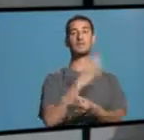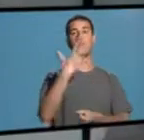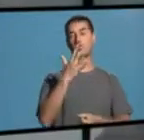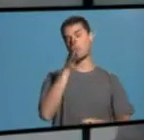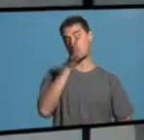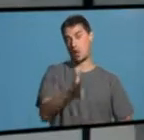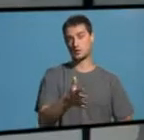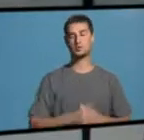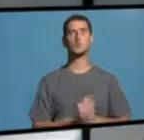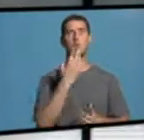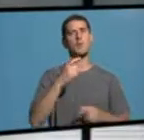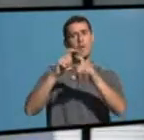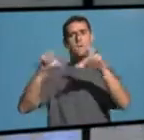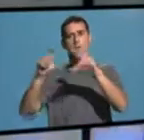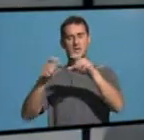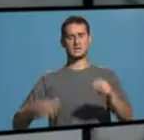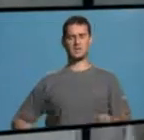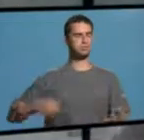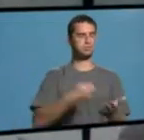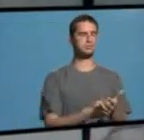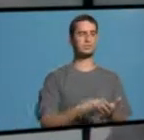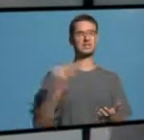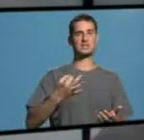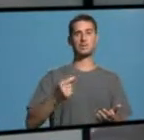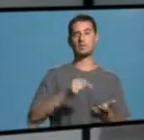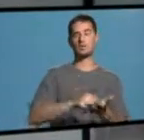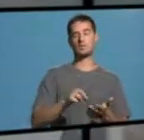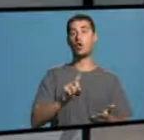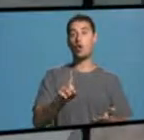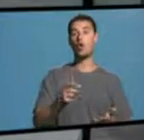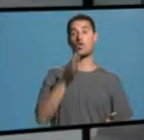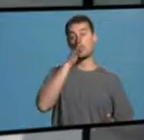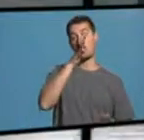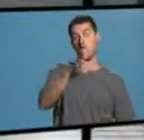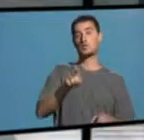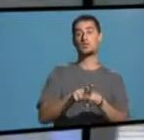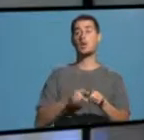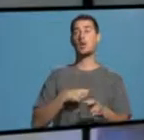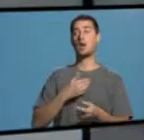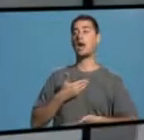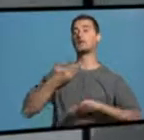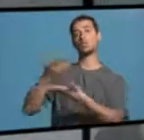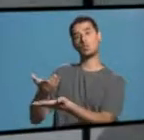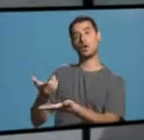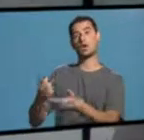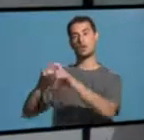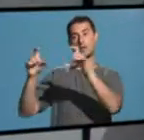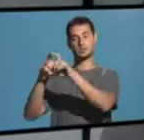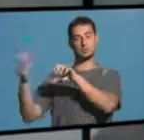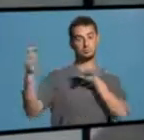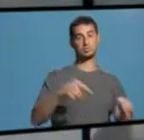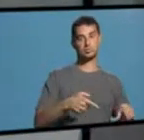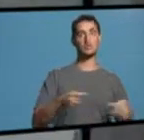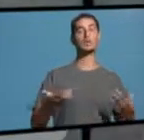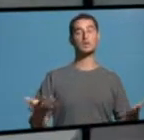lle facilitamos que, en vez de pagar de inmediato, pague en 5 anos, estamos financiando a súa operación. E o que é máis importante,